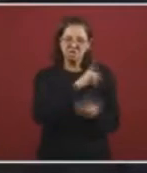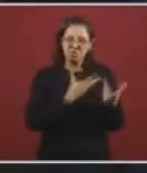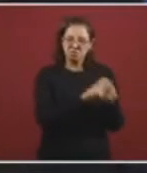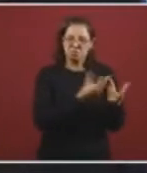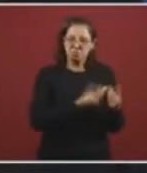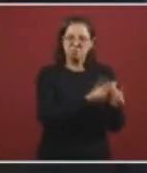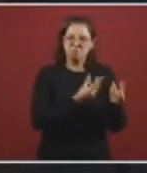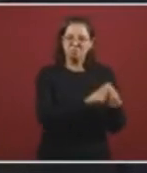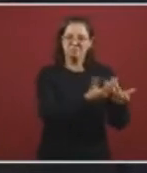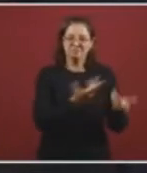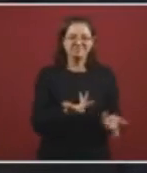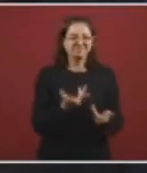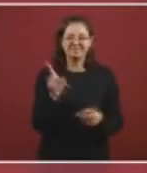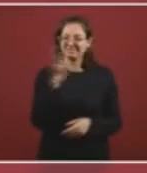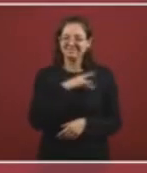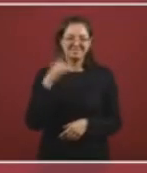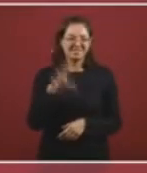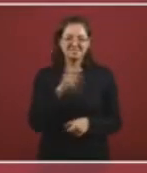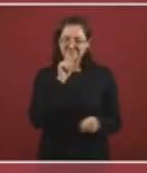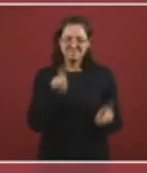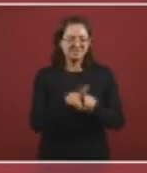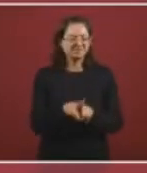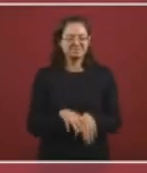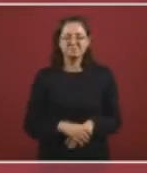Y en Chile fue lo mismo,